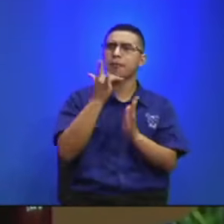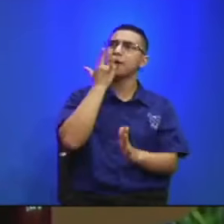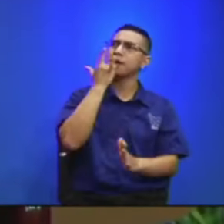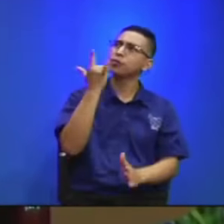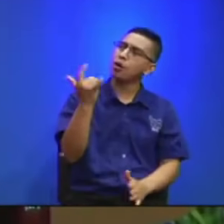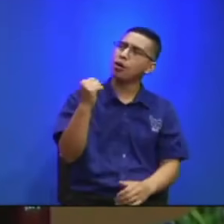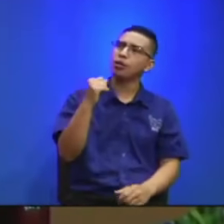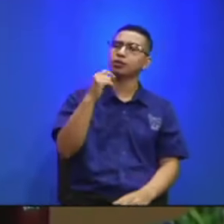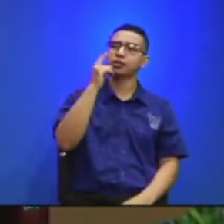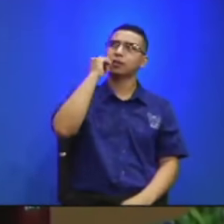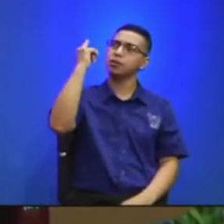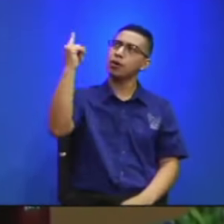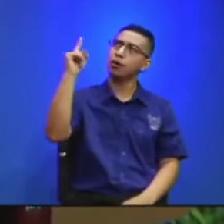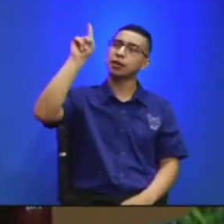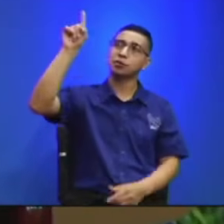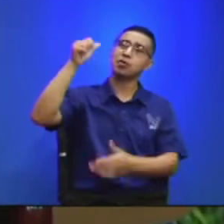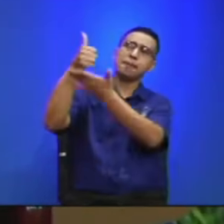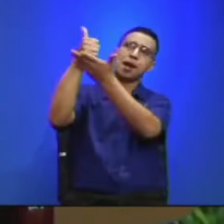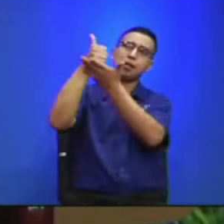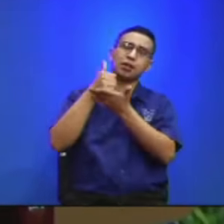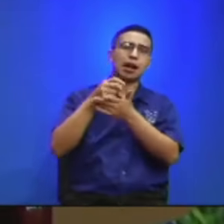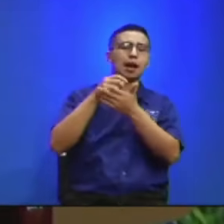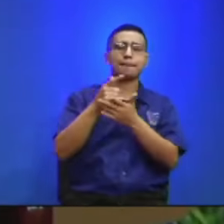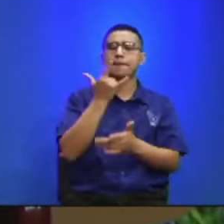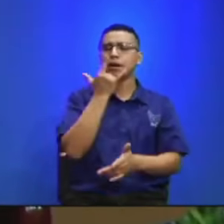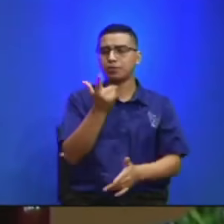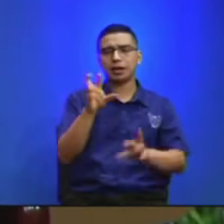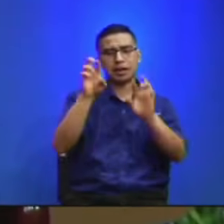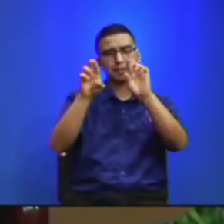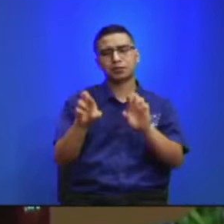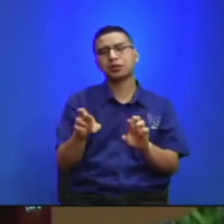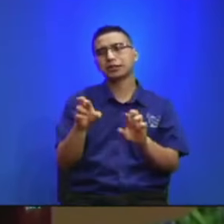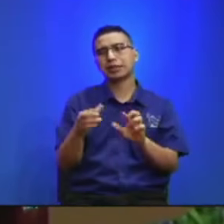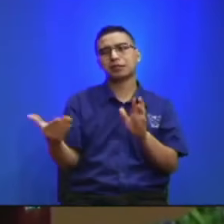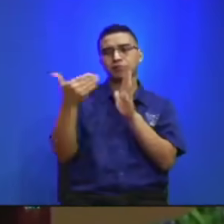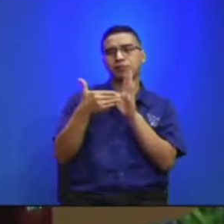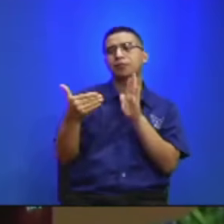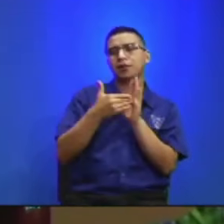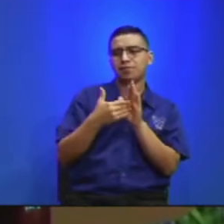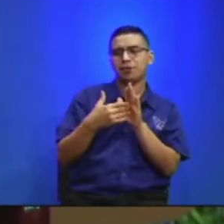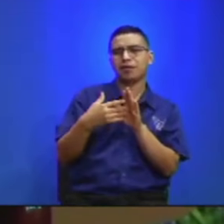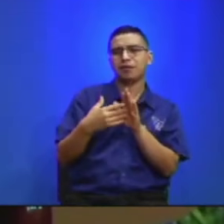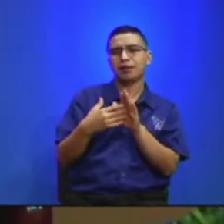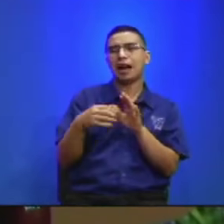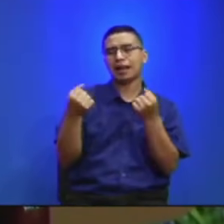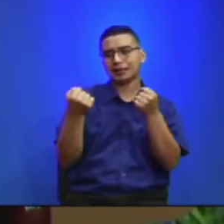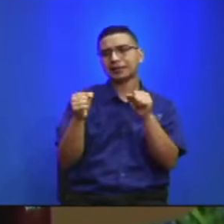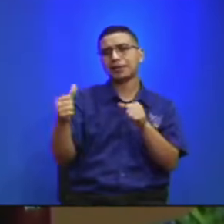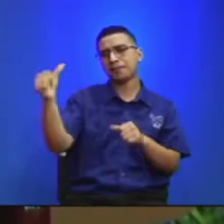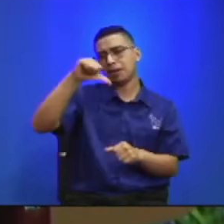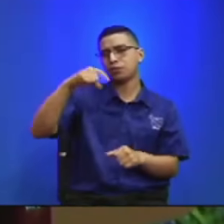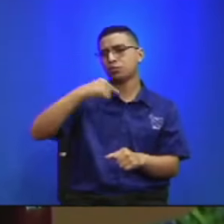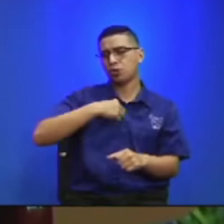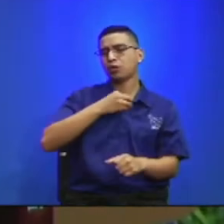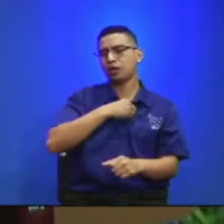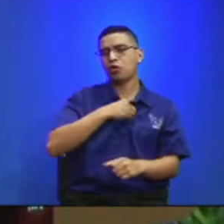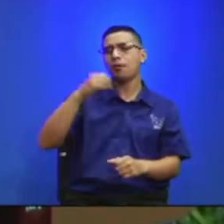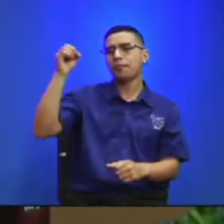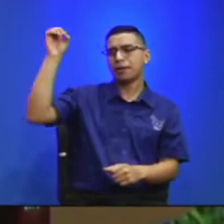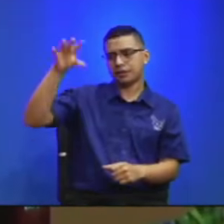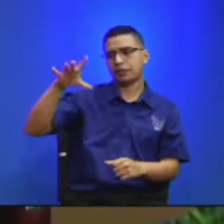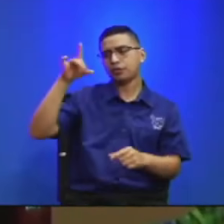y que me ayudes a perdonar a los que me han ofendido o me ofenden y no solo perdonarlos sino bendecirles